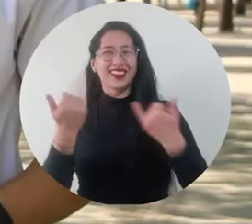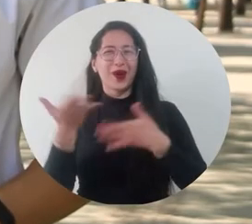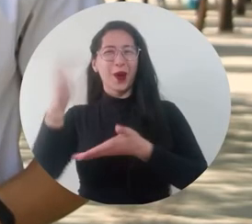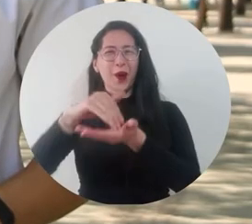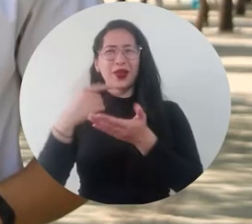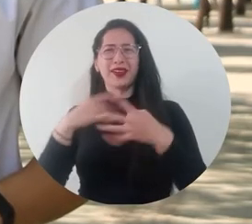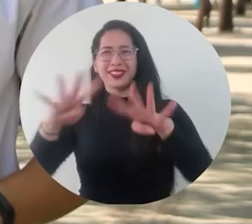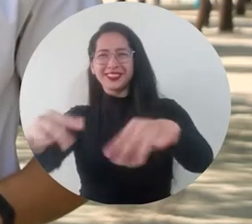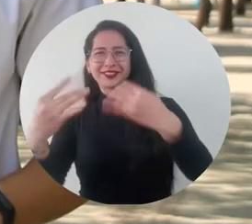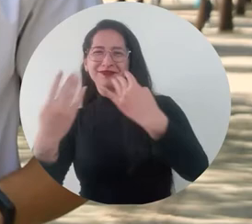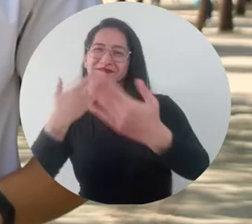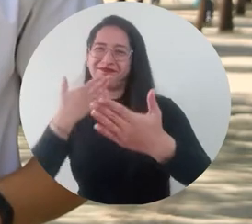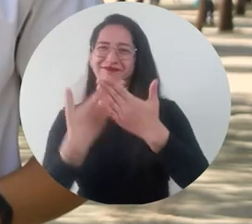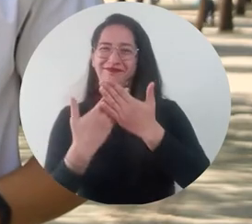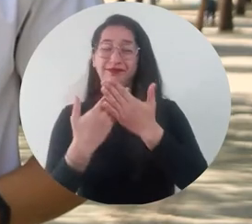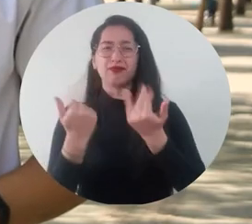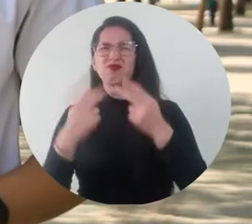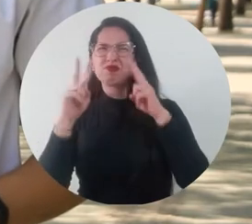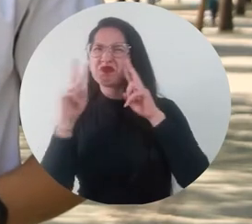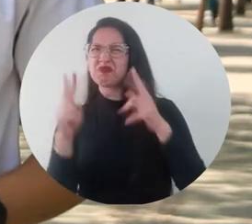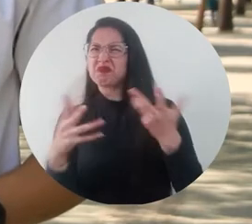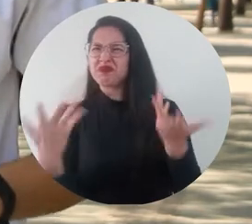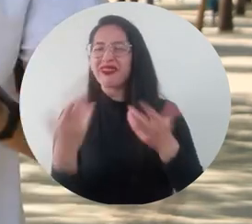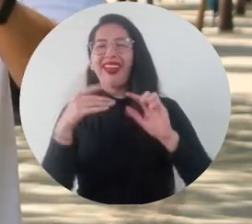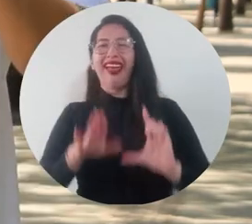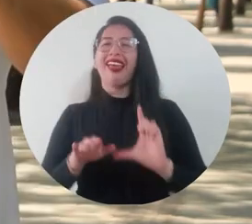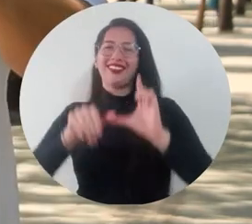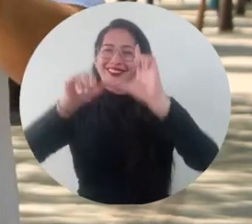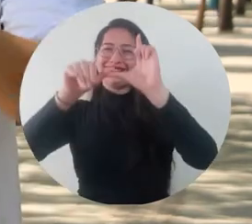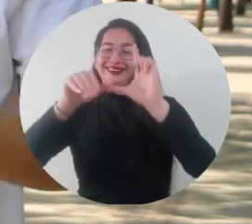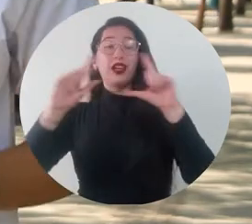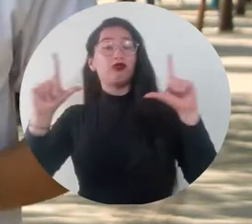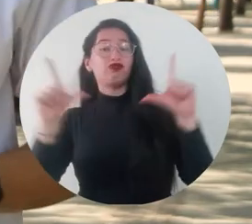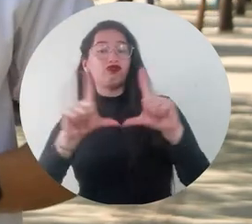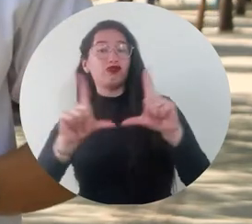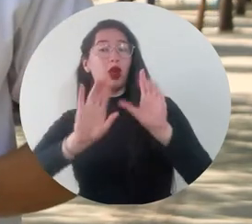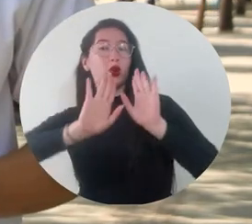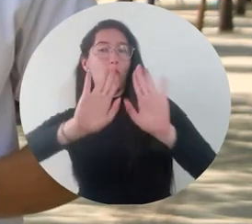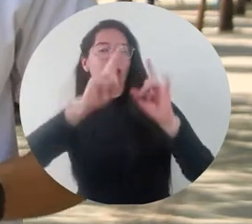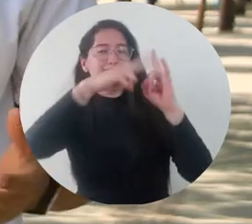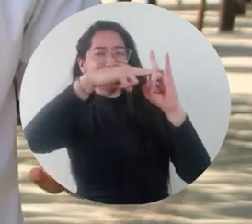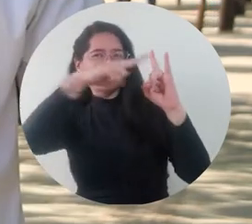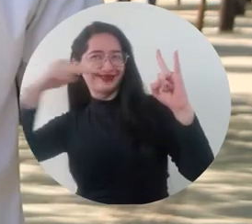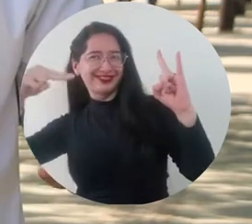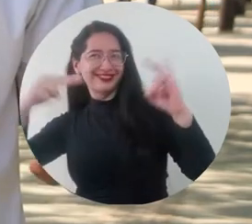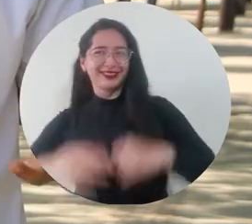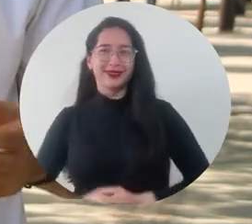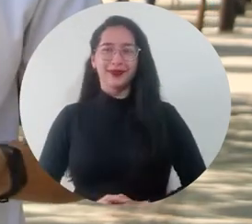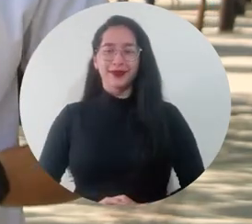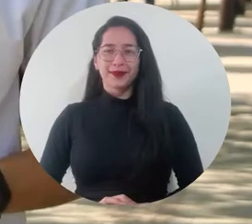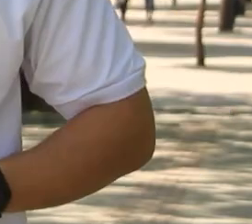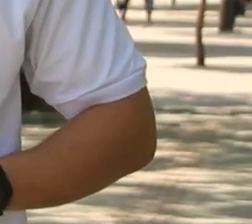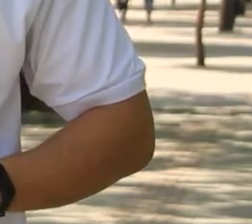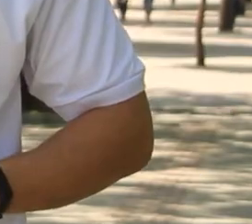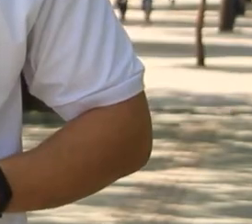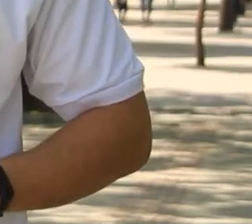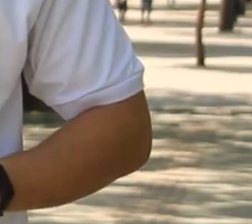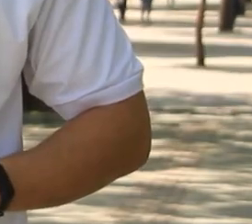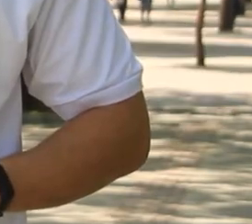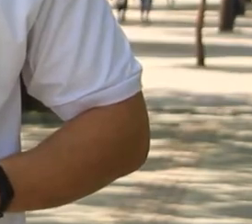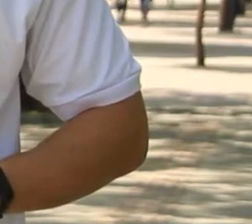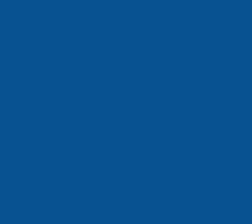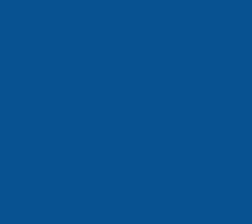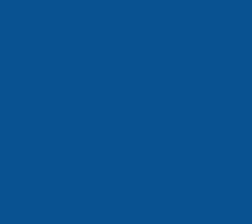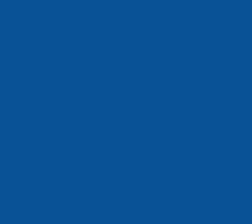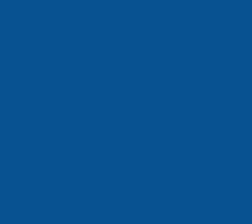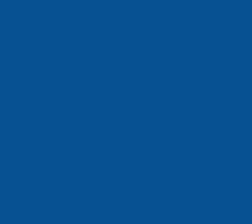Ya estamos de vuelta con ustedes, gracias por su sintonía Están viendo el Campus TV, programa institucional de la Universidad del